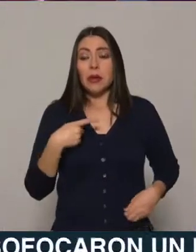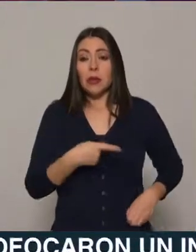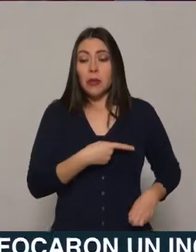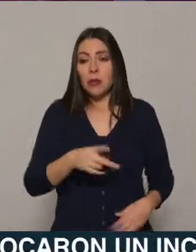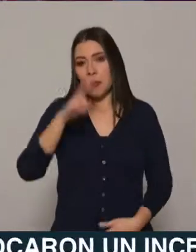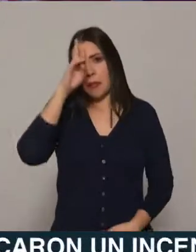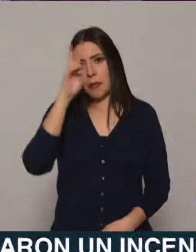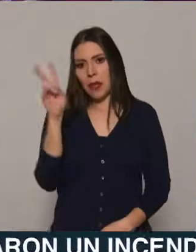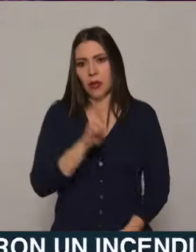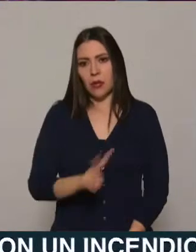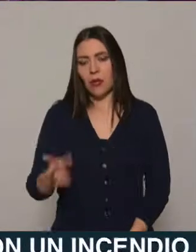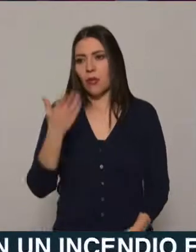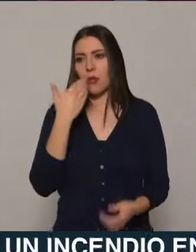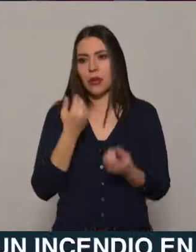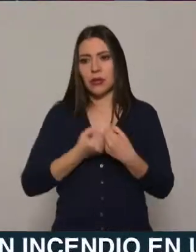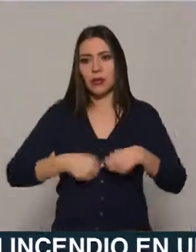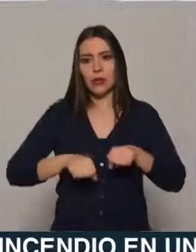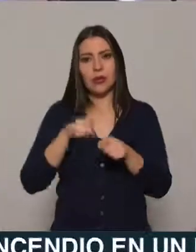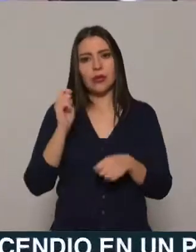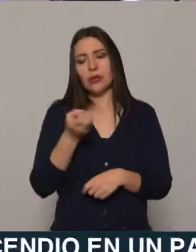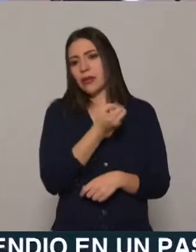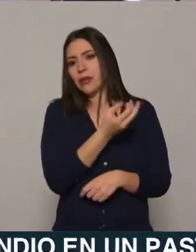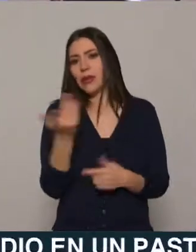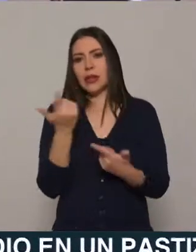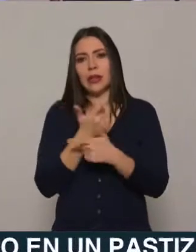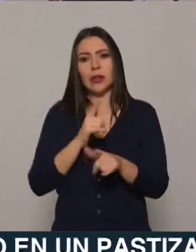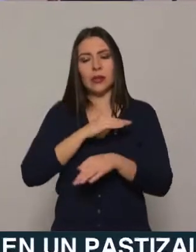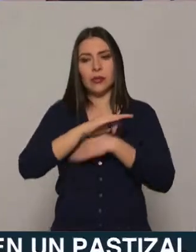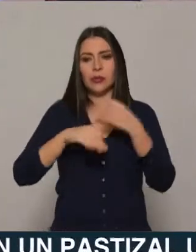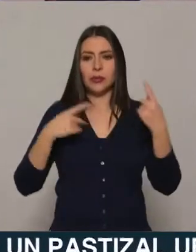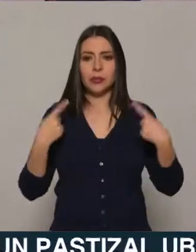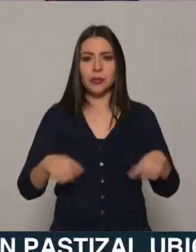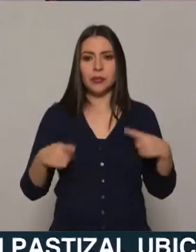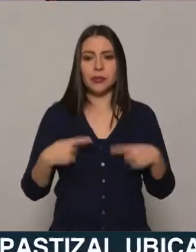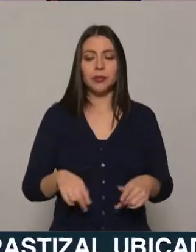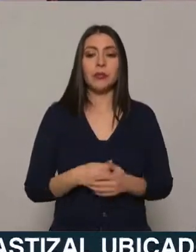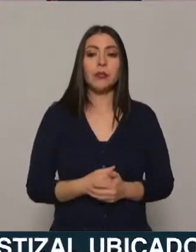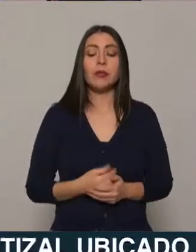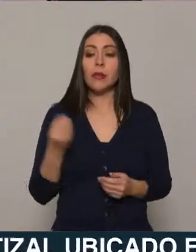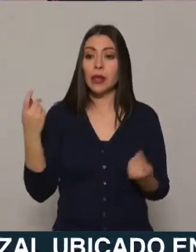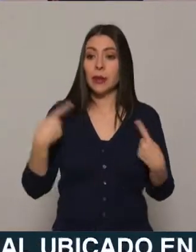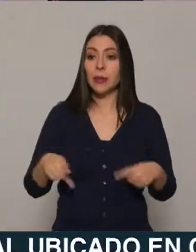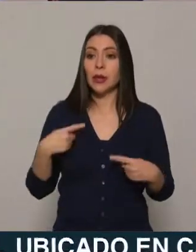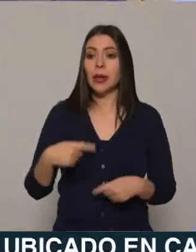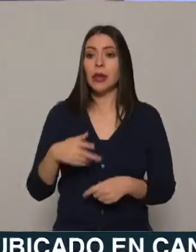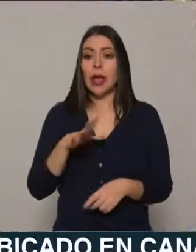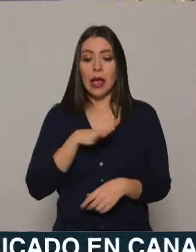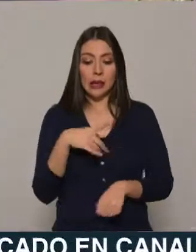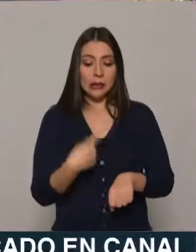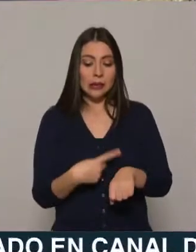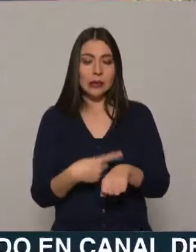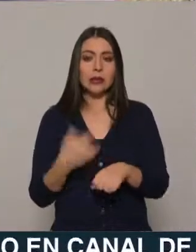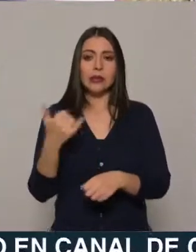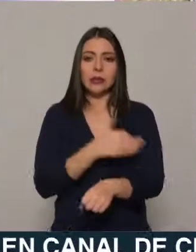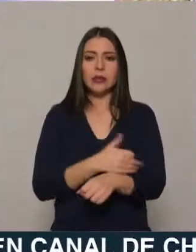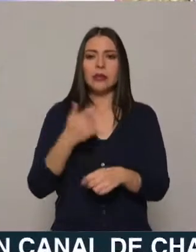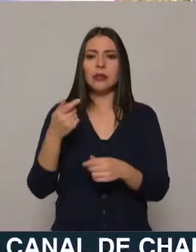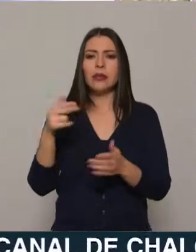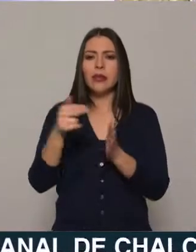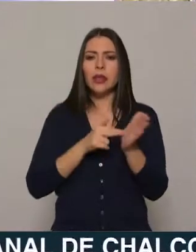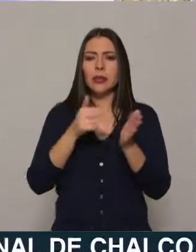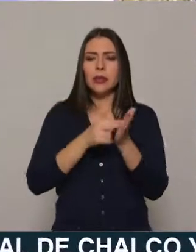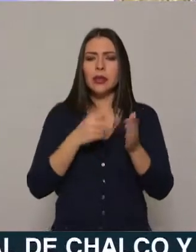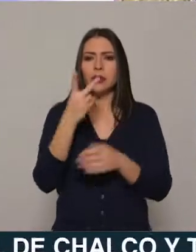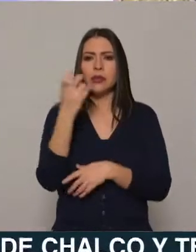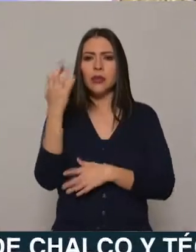sin seguridad social. Yo diría que es para cualquiera. Debido a esta situación, pacientes y familiares entregaron más de 250,000 firmas a la